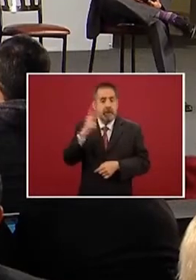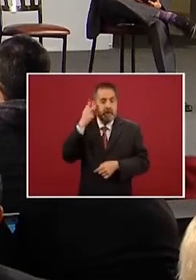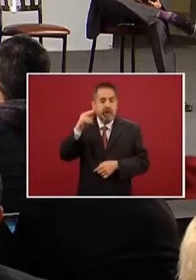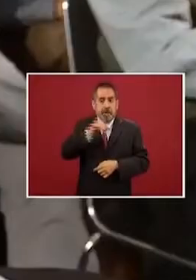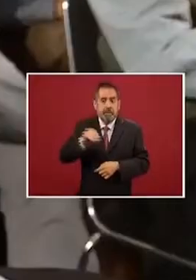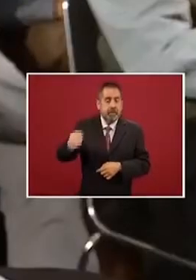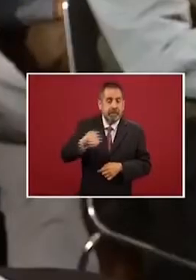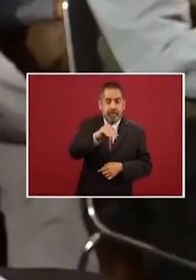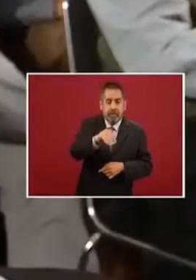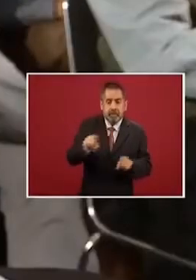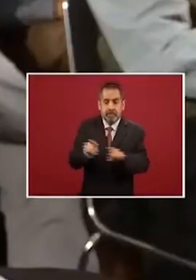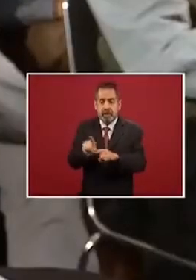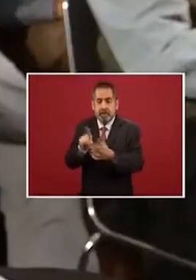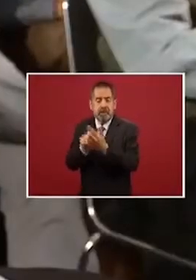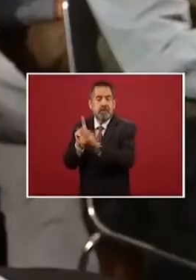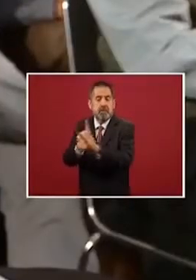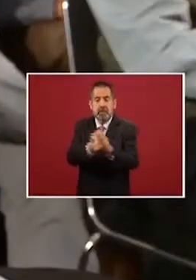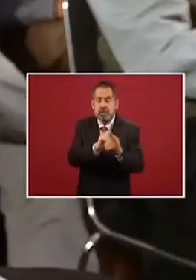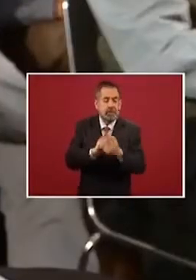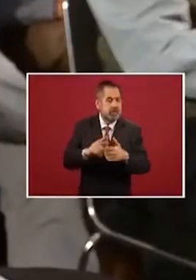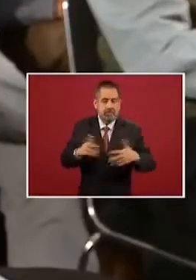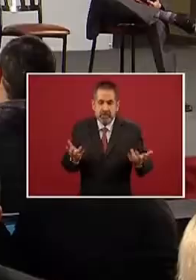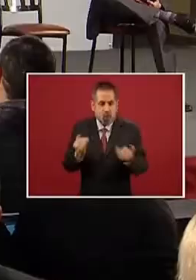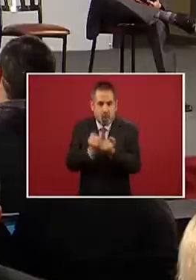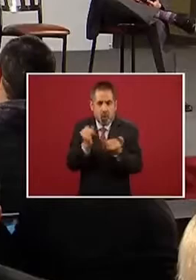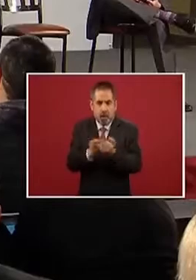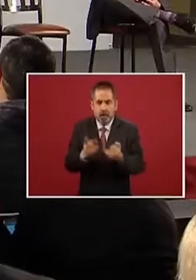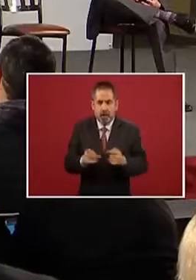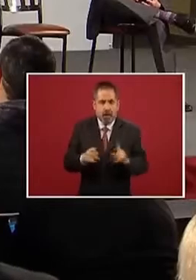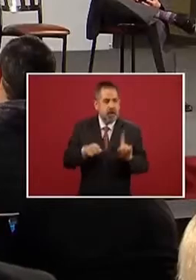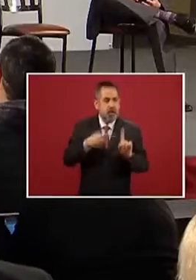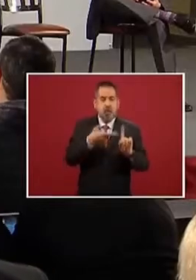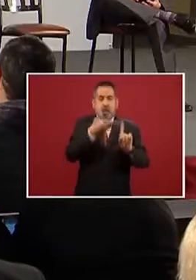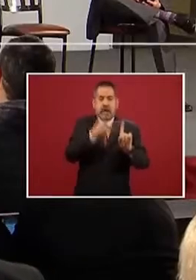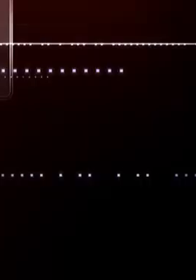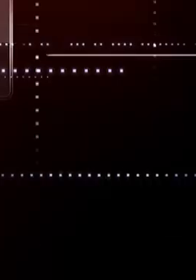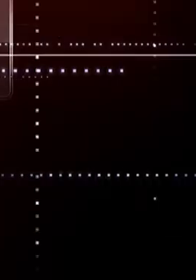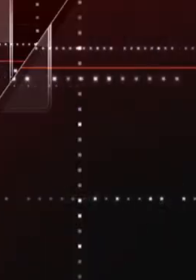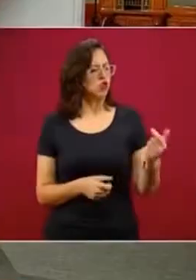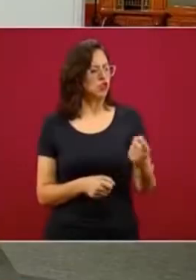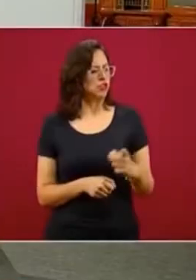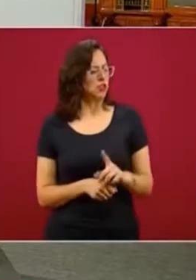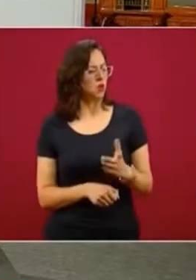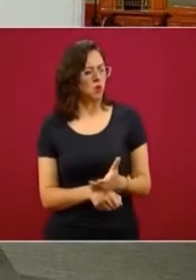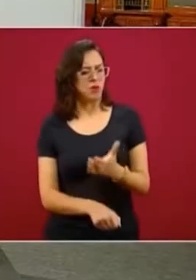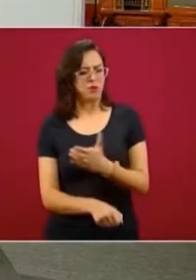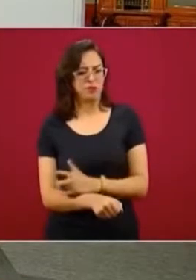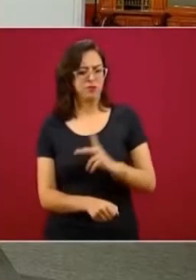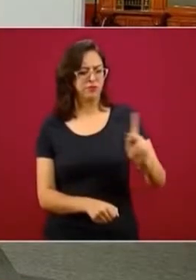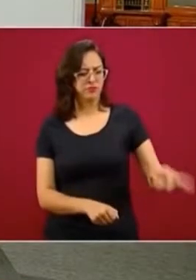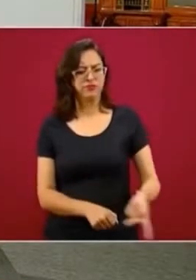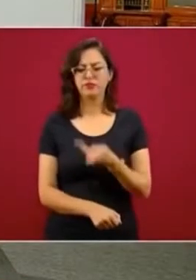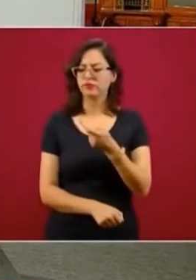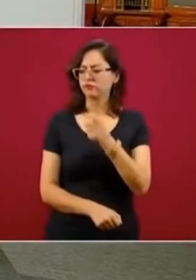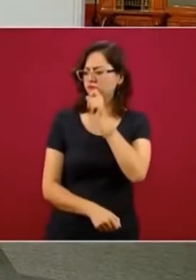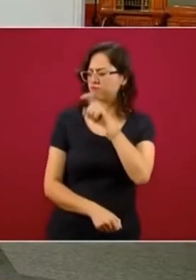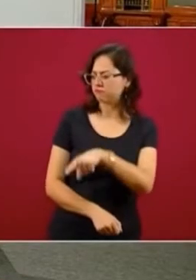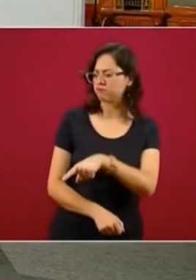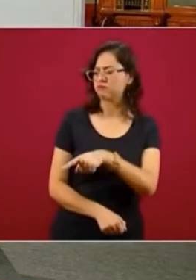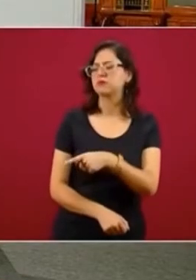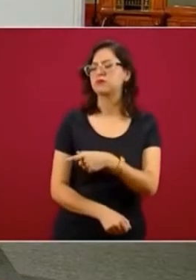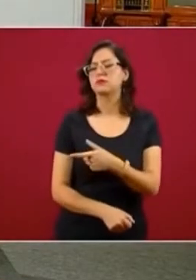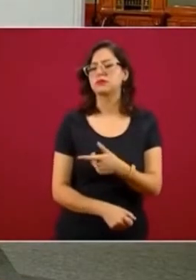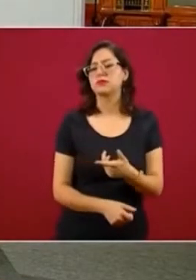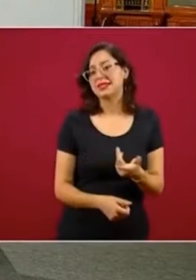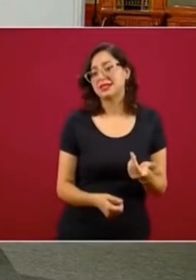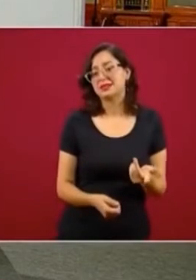y está en la sociedad. El presidente no es una fuerza de contagio. Treinta días después dijo que la epidemia se podría